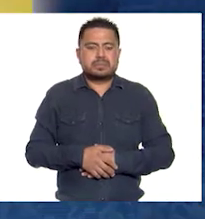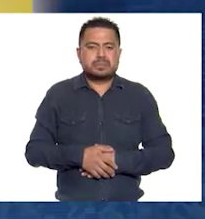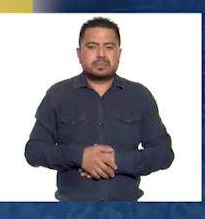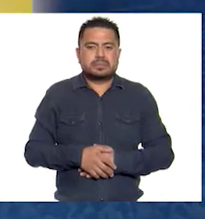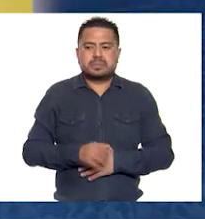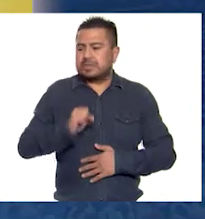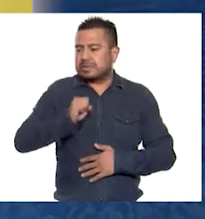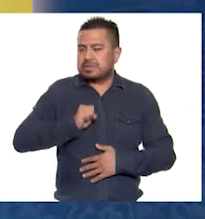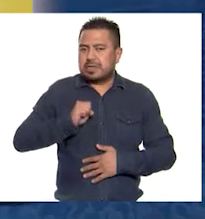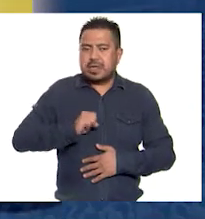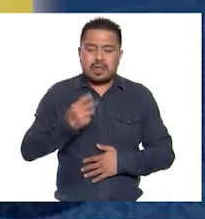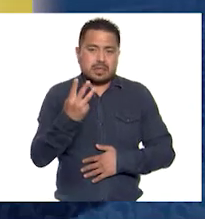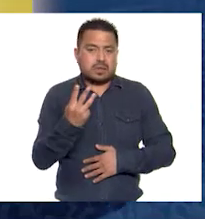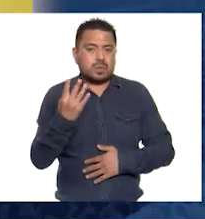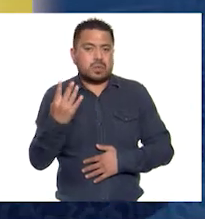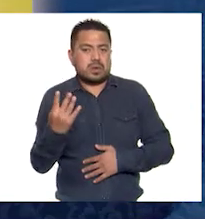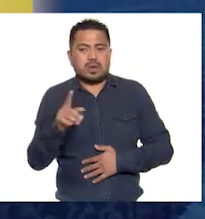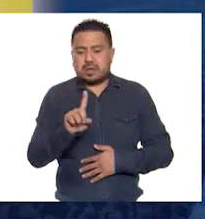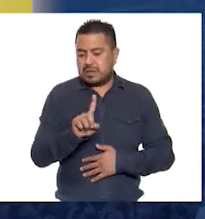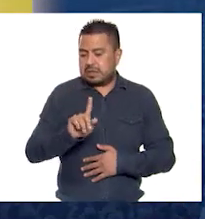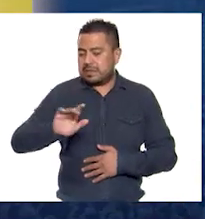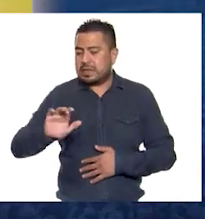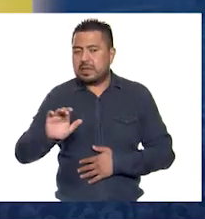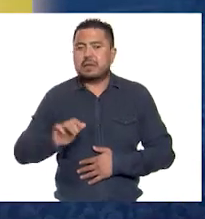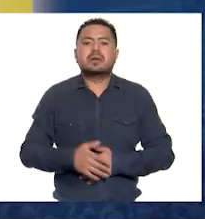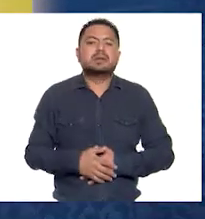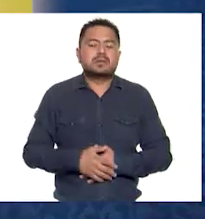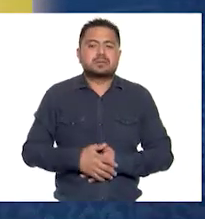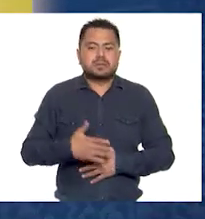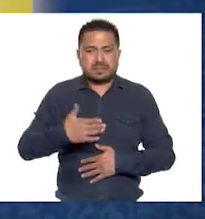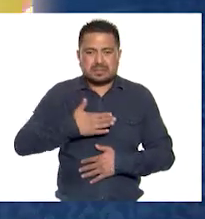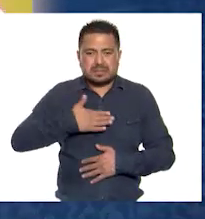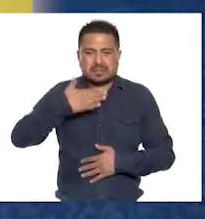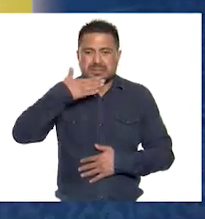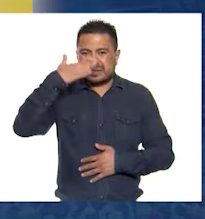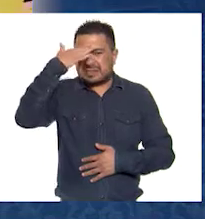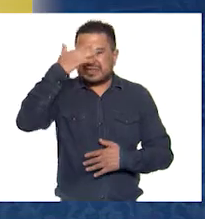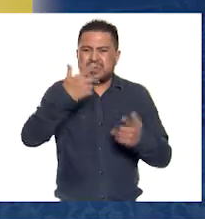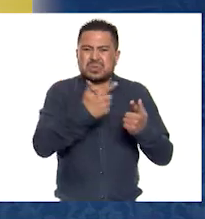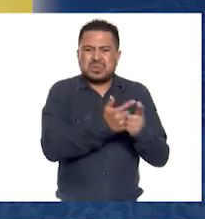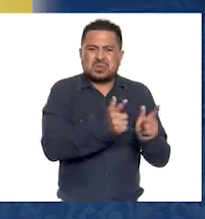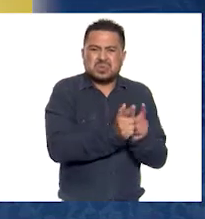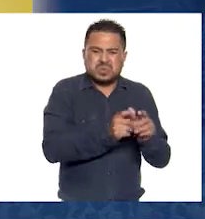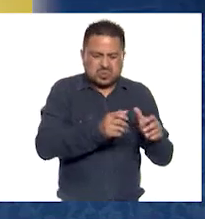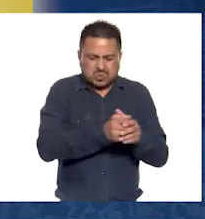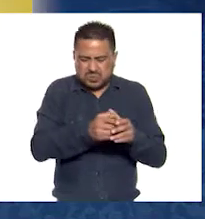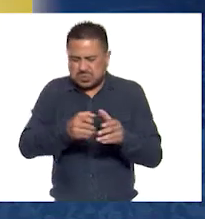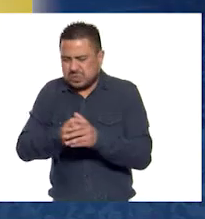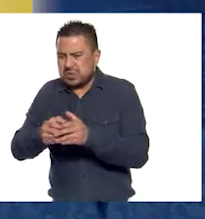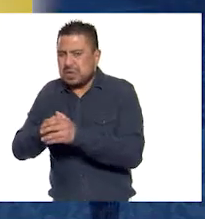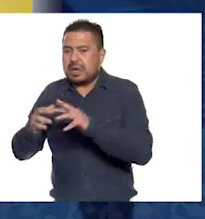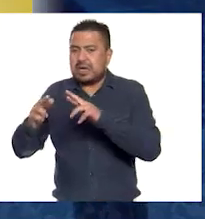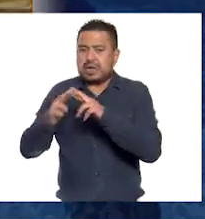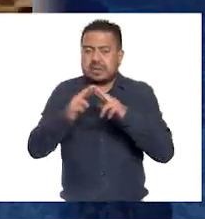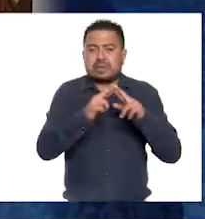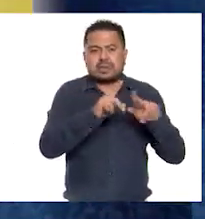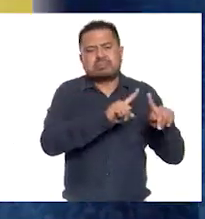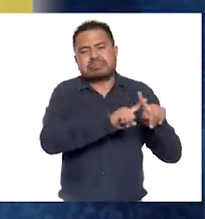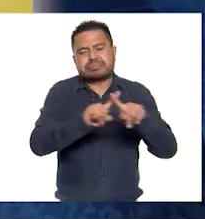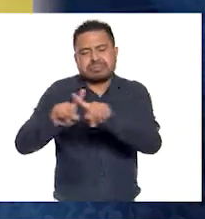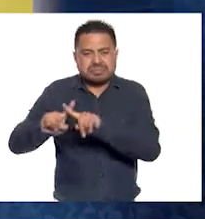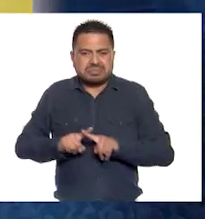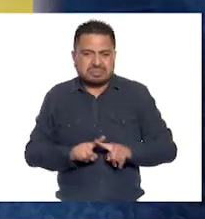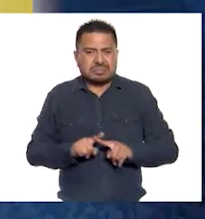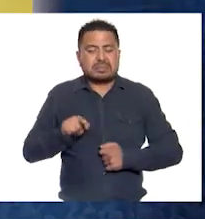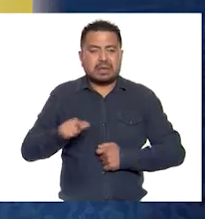En los siglos III y IV después de Cristo, los árabes eran pequeñas tribus nómadas de religión politeísta, es